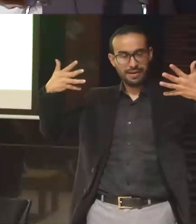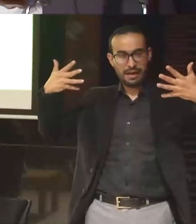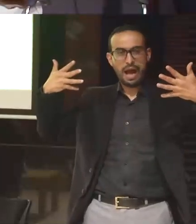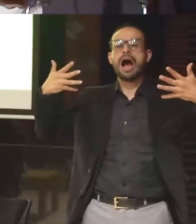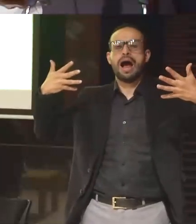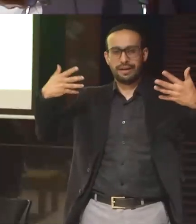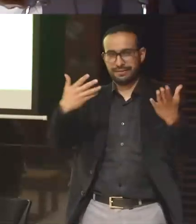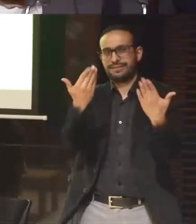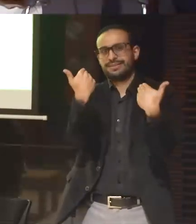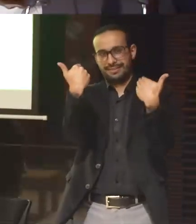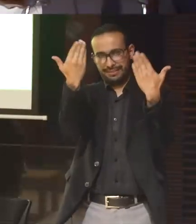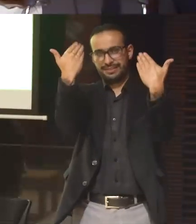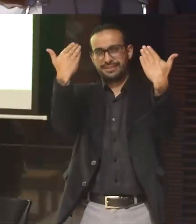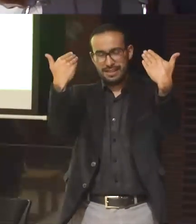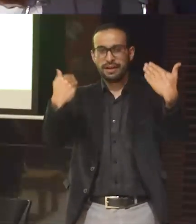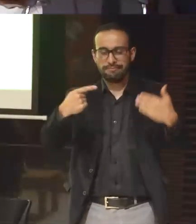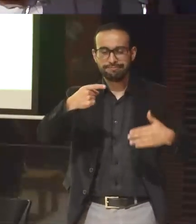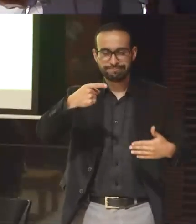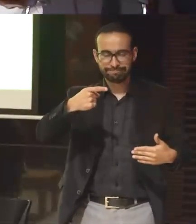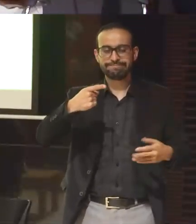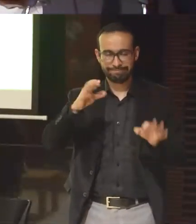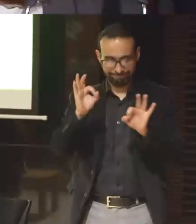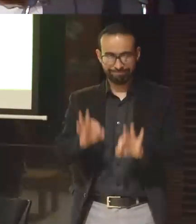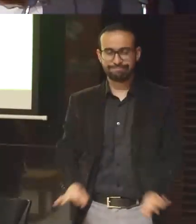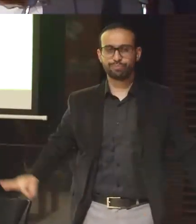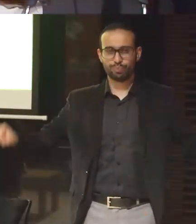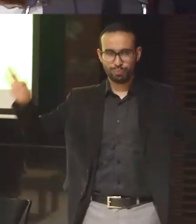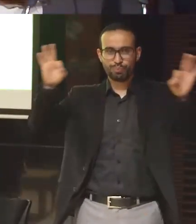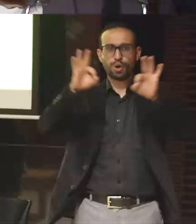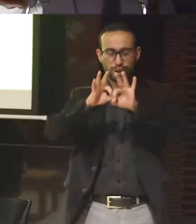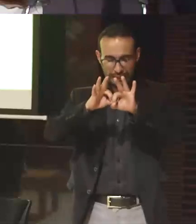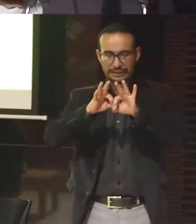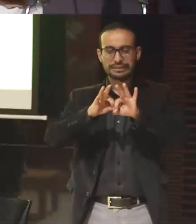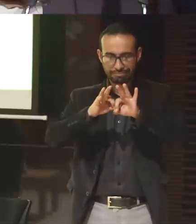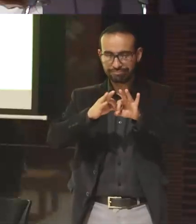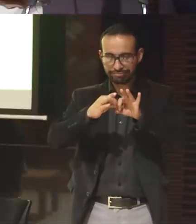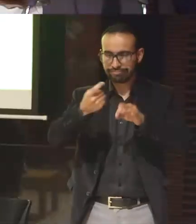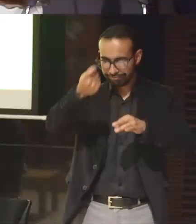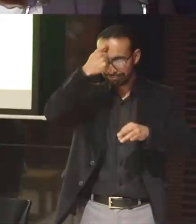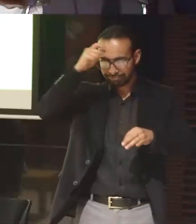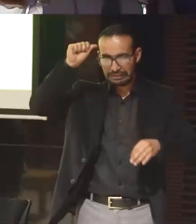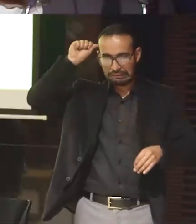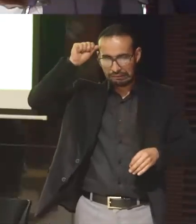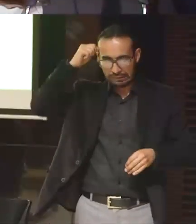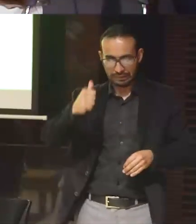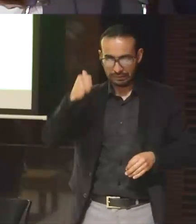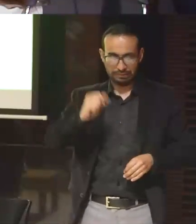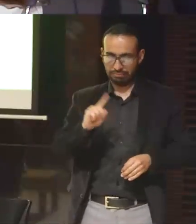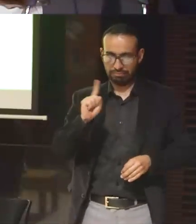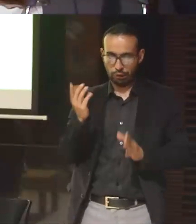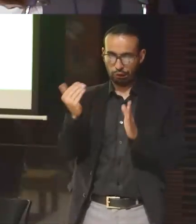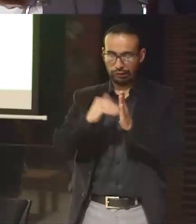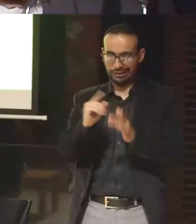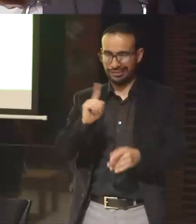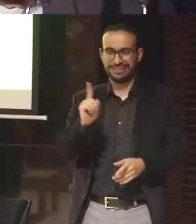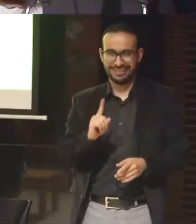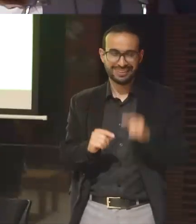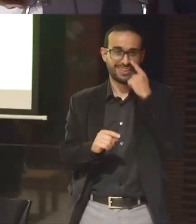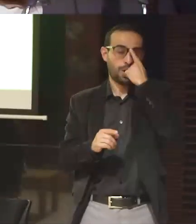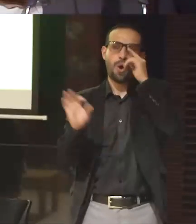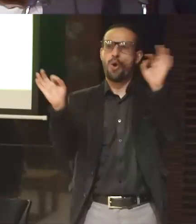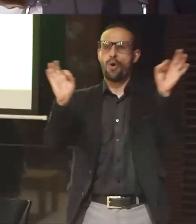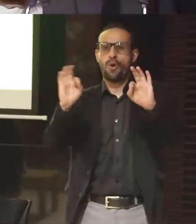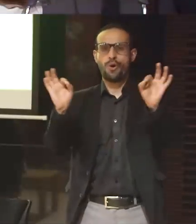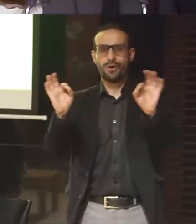proyectos, hace que sea muy importante la construcción de memoria y la narrativa. O por ejemplo los que se acuerdan cómo era la